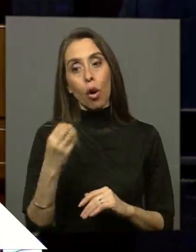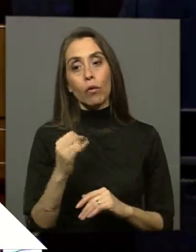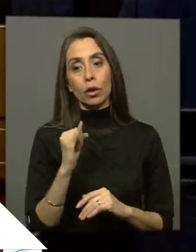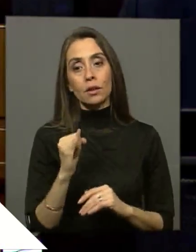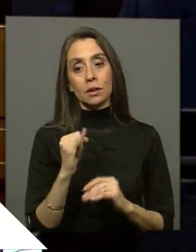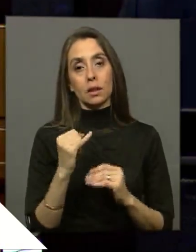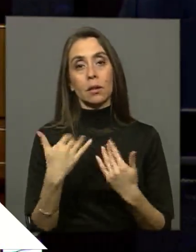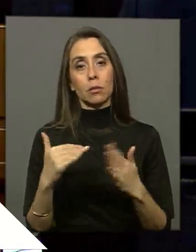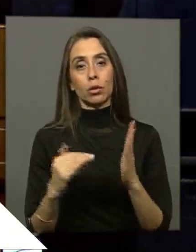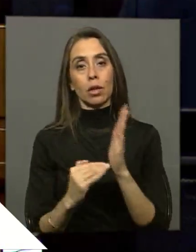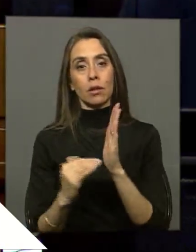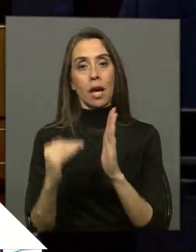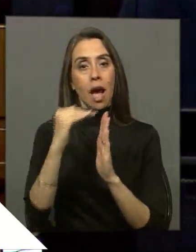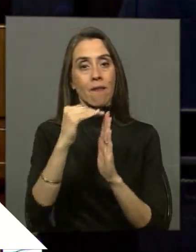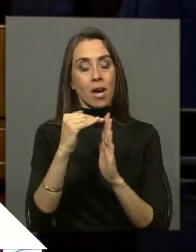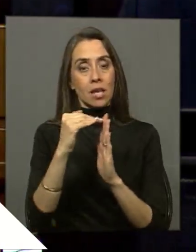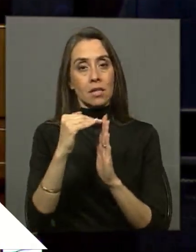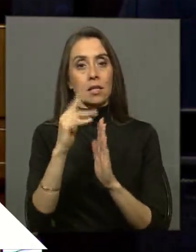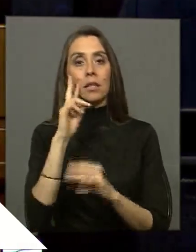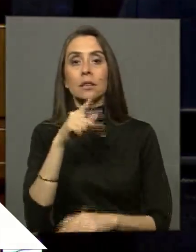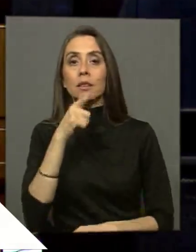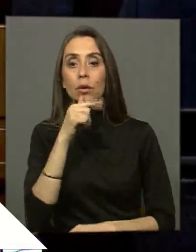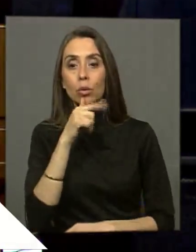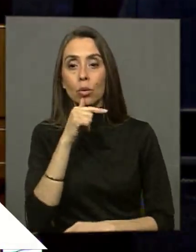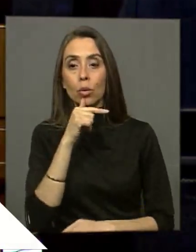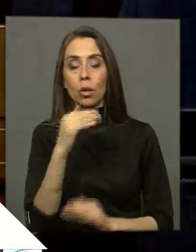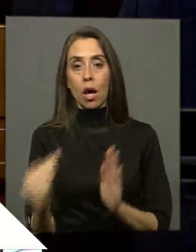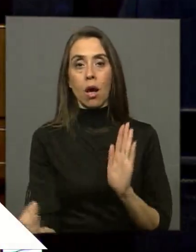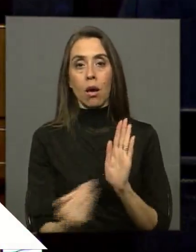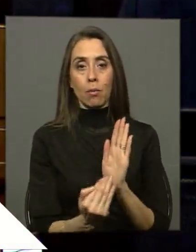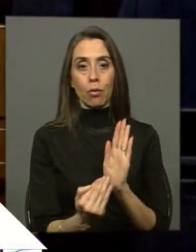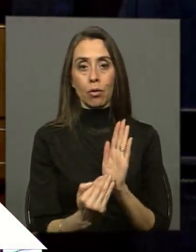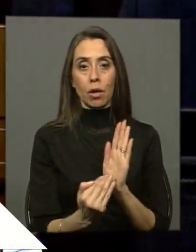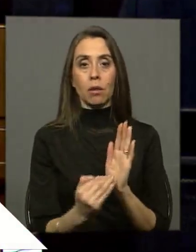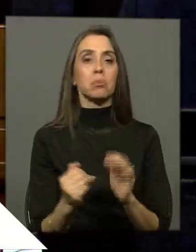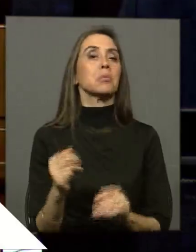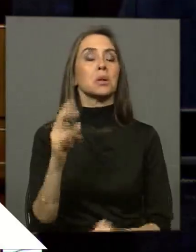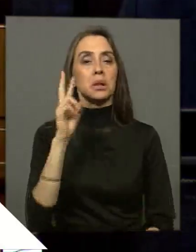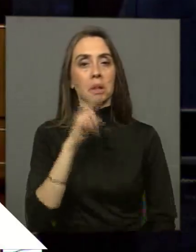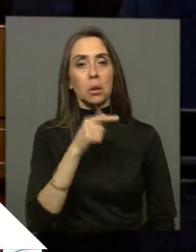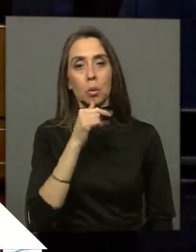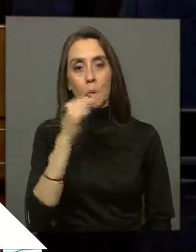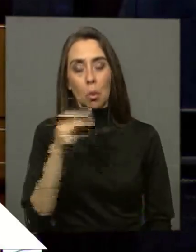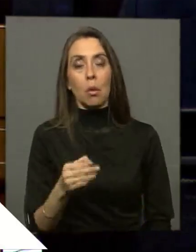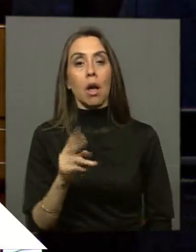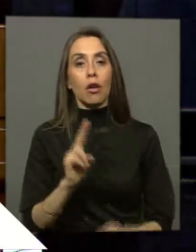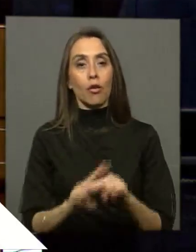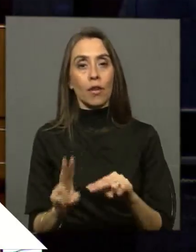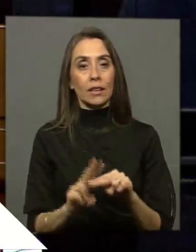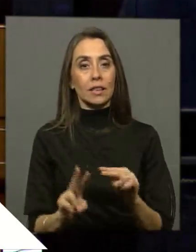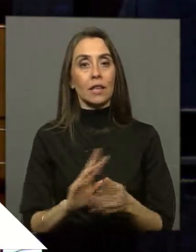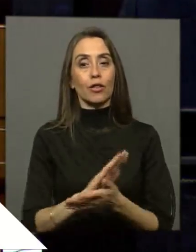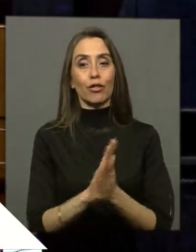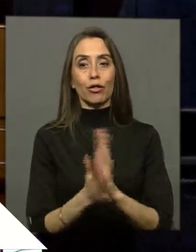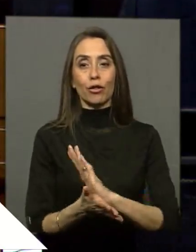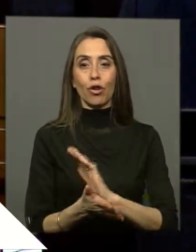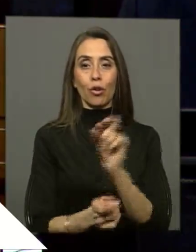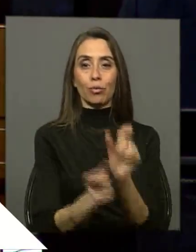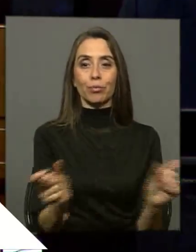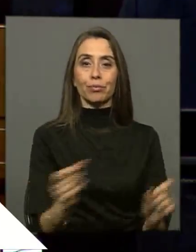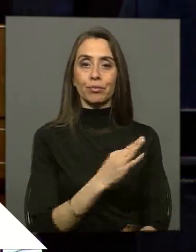importante, que creo que debemos, sin duda, apoyar, y no me cabe duda que así lo van a hacer también todos los